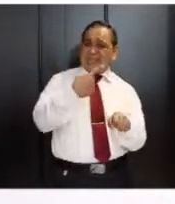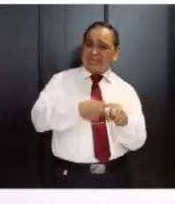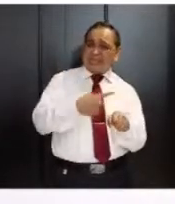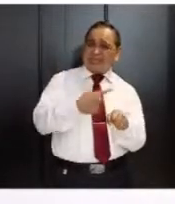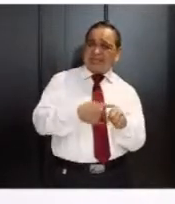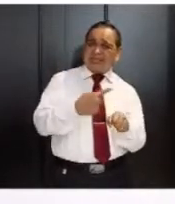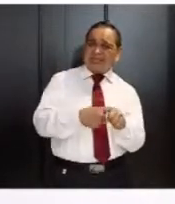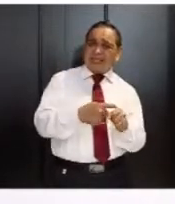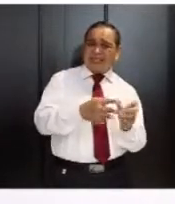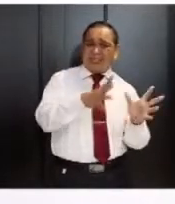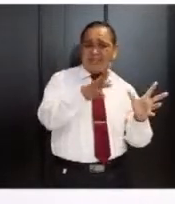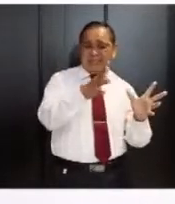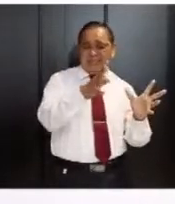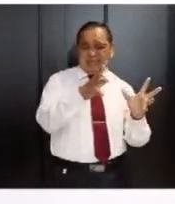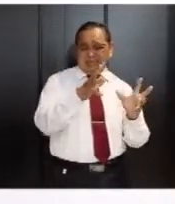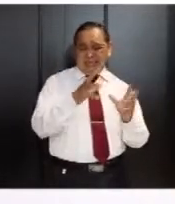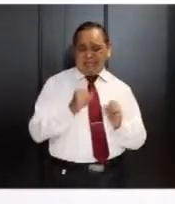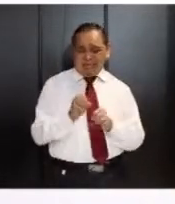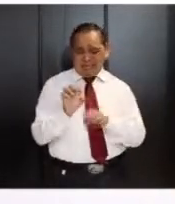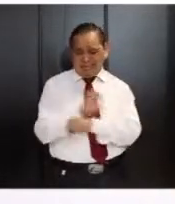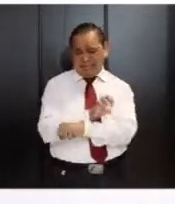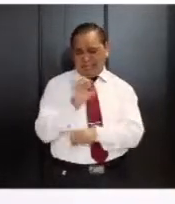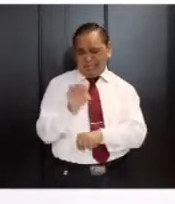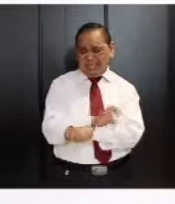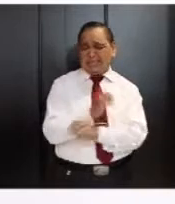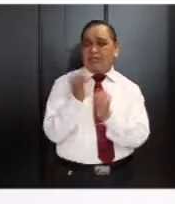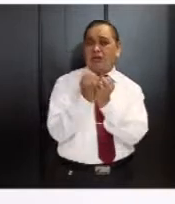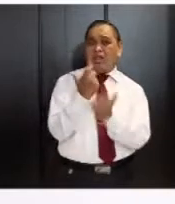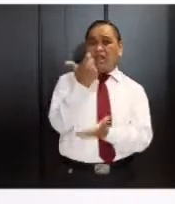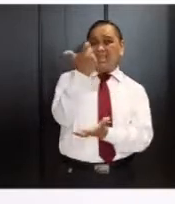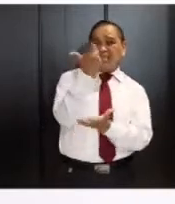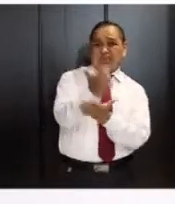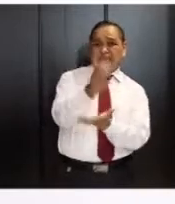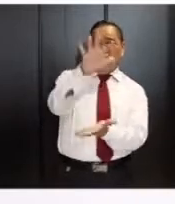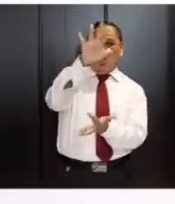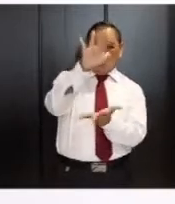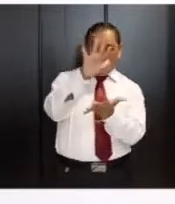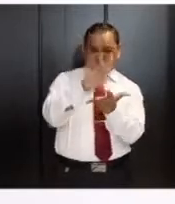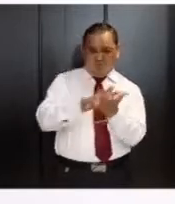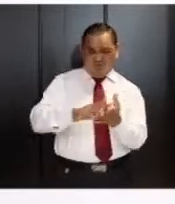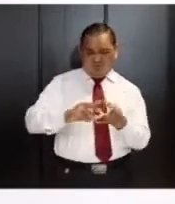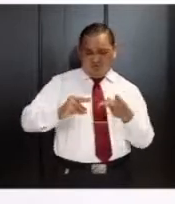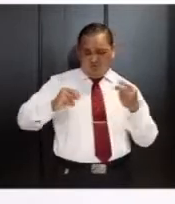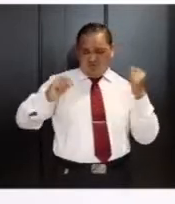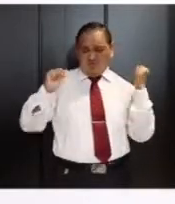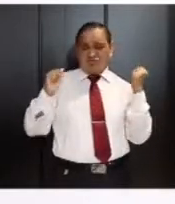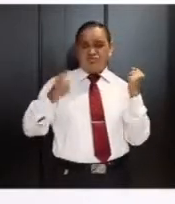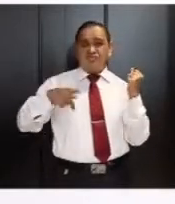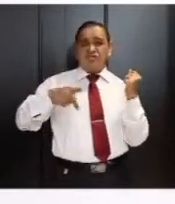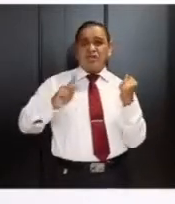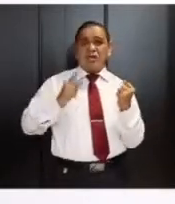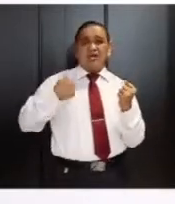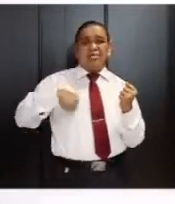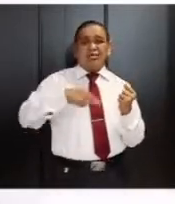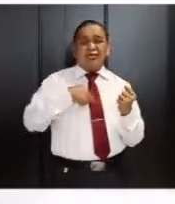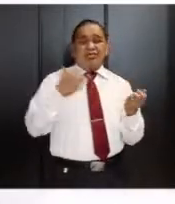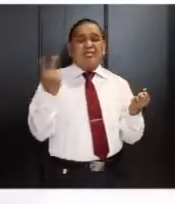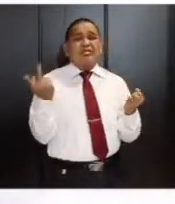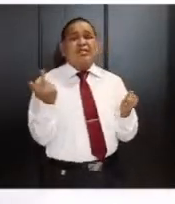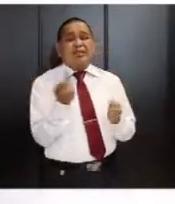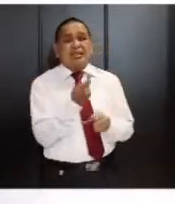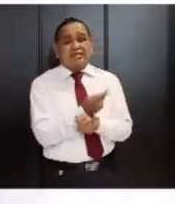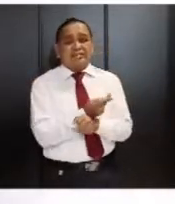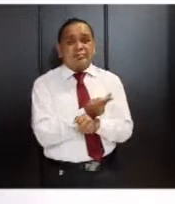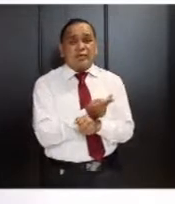drenaron toda la energía y el dinero. Cuando quisimos arreglarlo, buscamos muchas salidas, pero